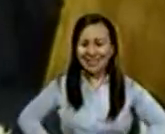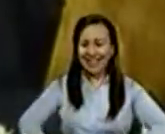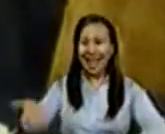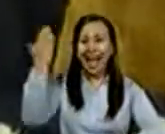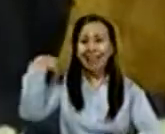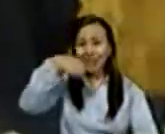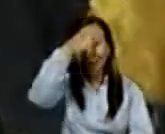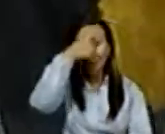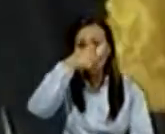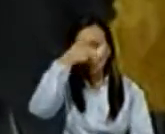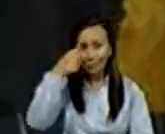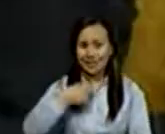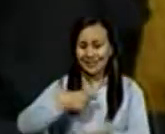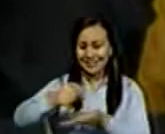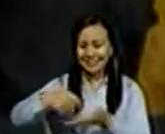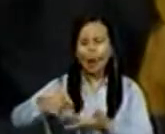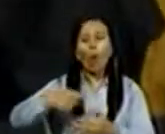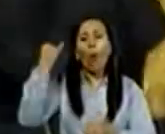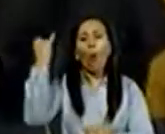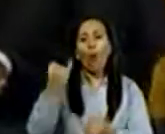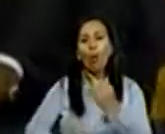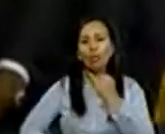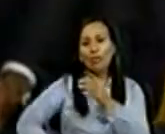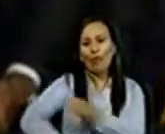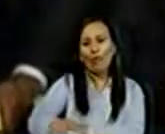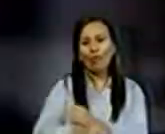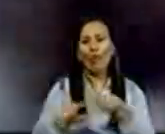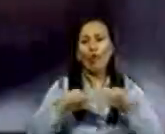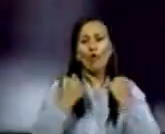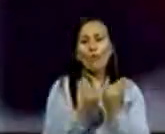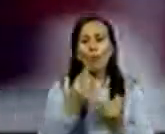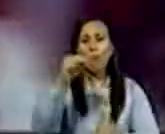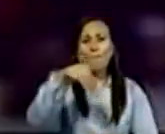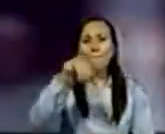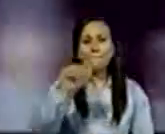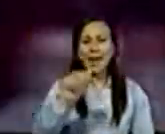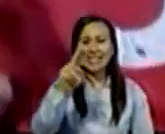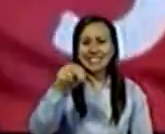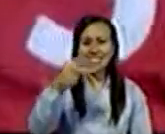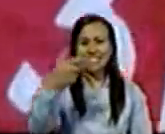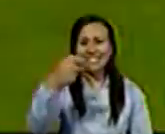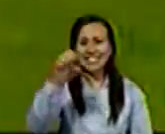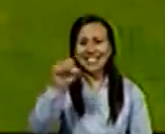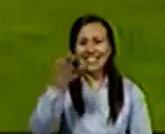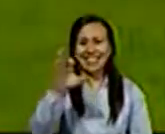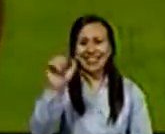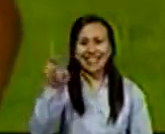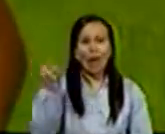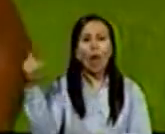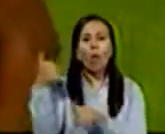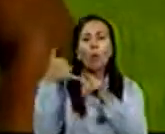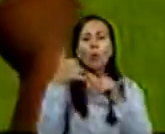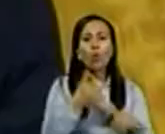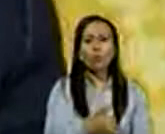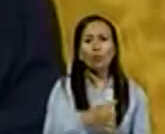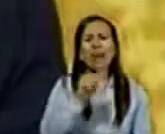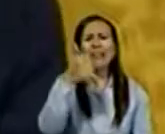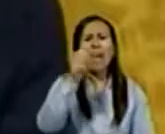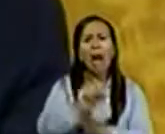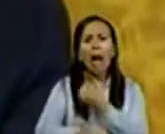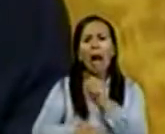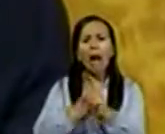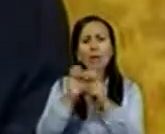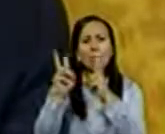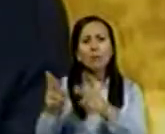pasado domingo disputó su último partido con el Manchester, club al que llegó en el 2009 y permaneció por 10 años.